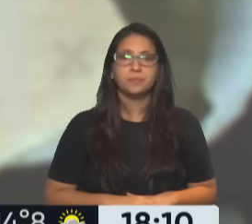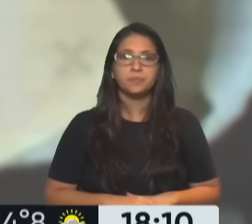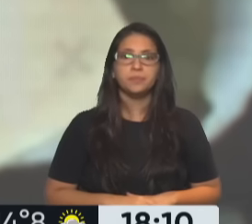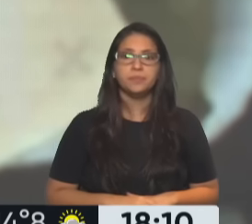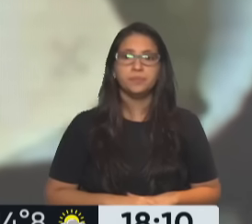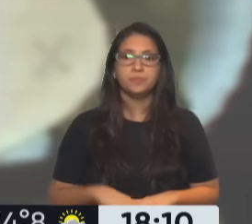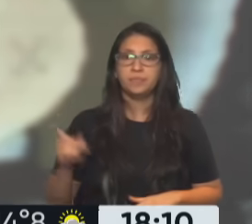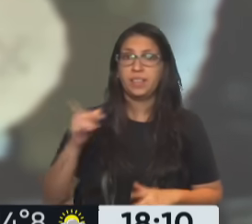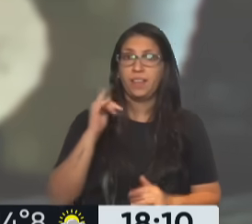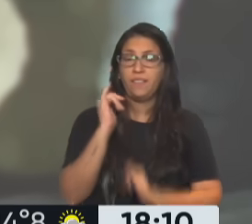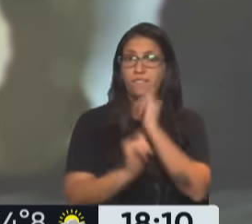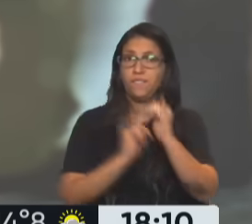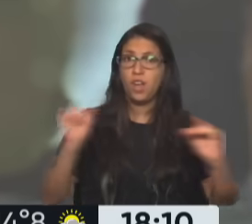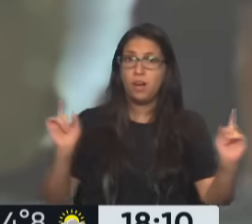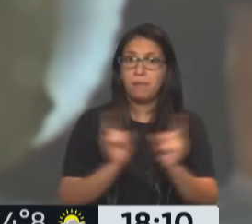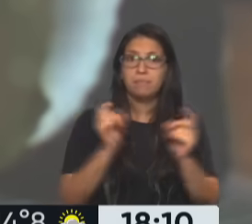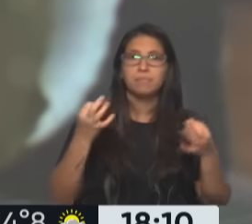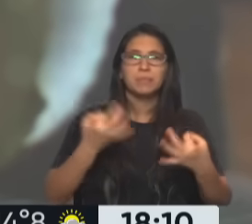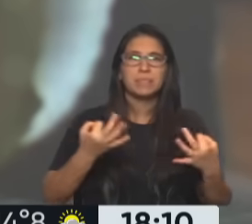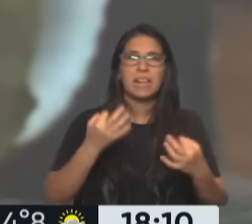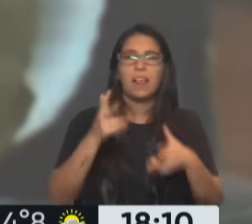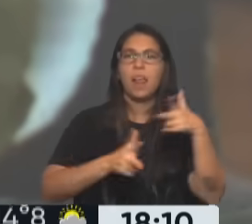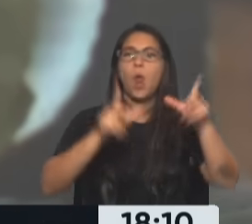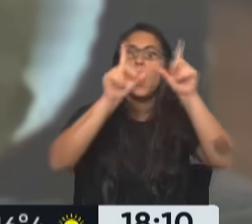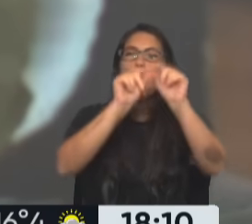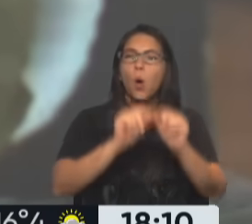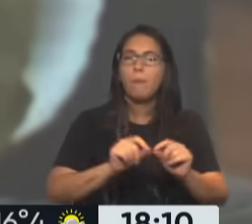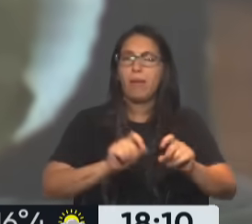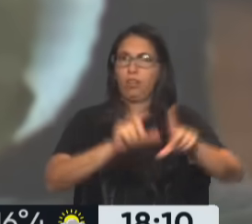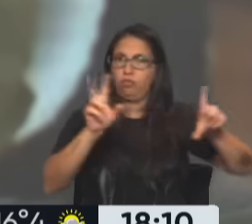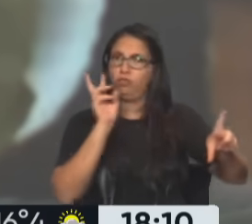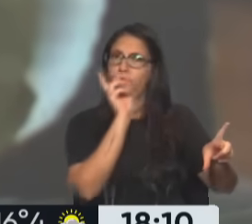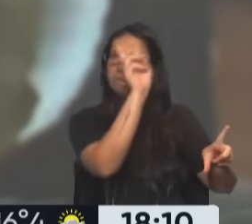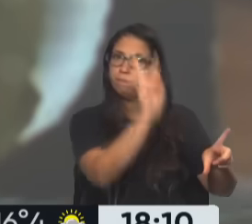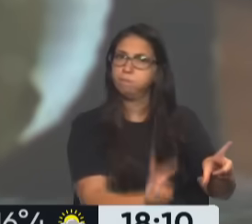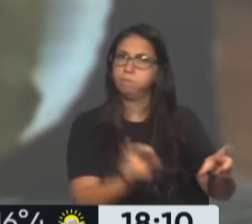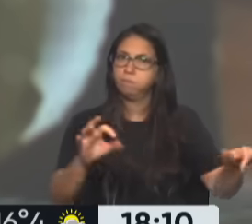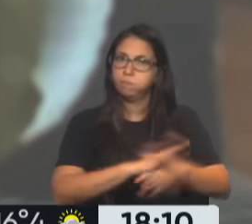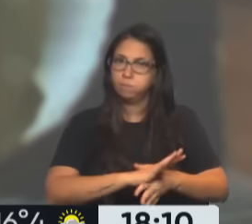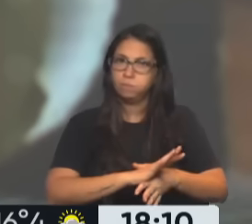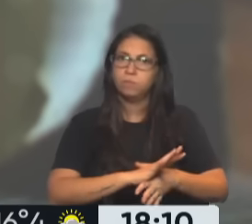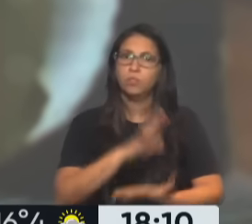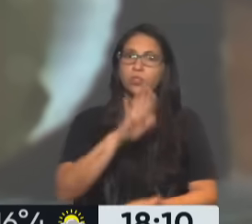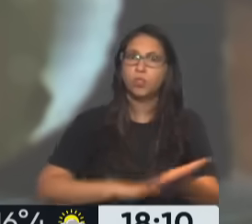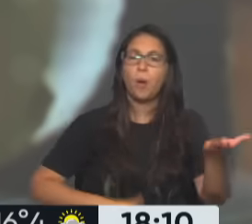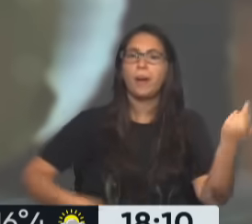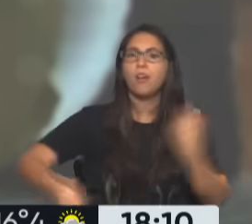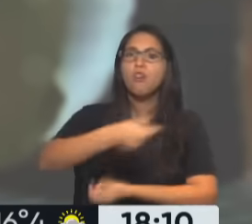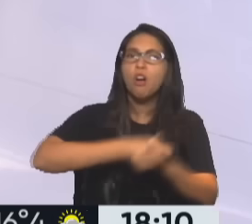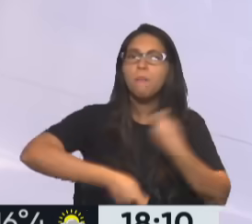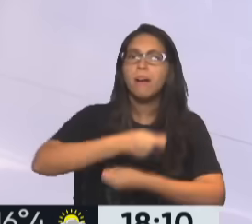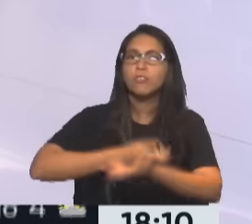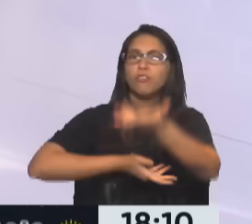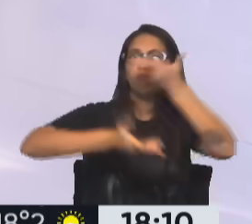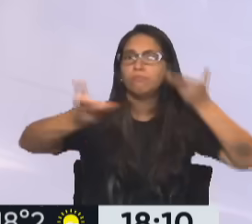Bien, en este informe especial hablamos de números, pero ahora vamos a compartir más números, los números concretos, puntuales del intercambio comercial